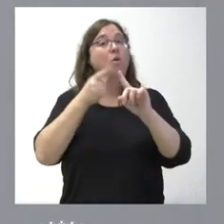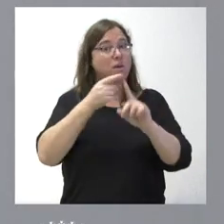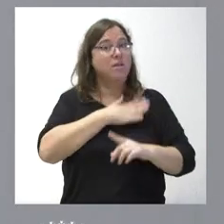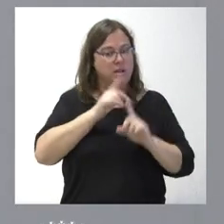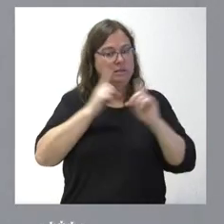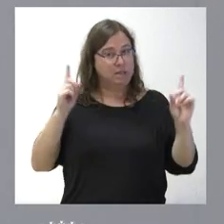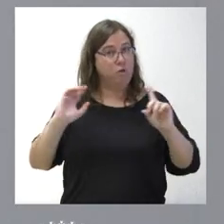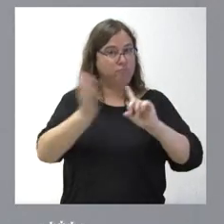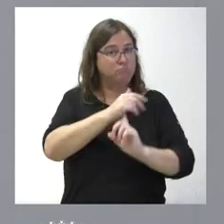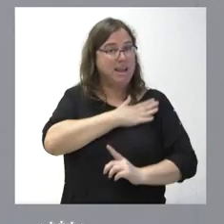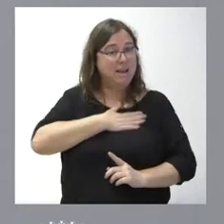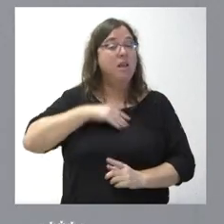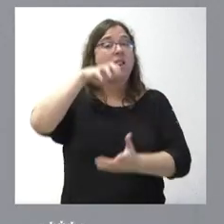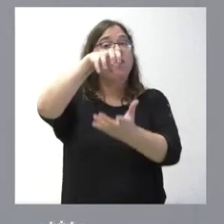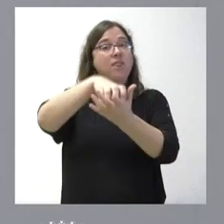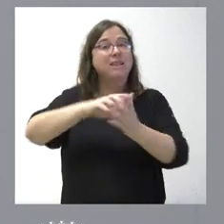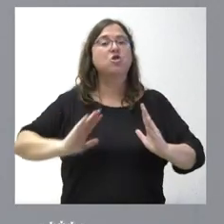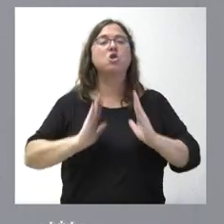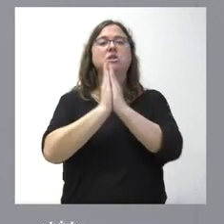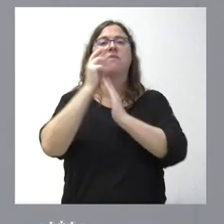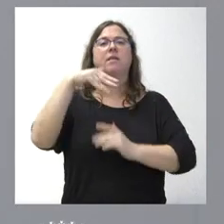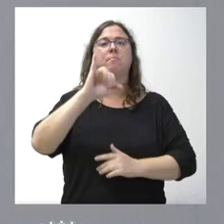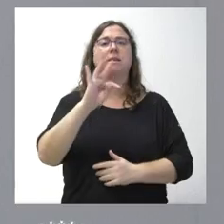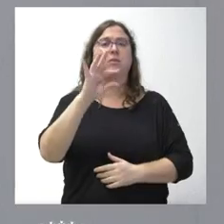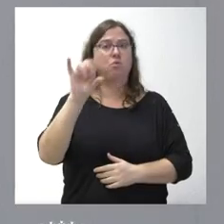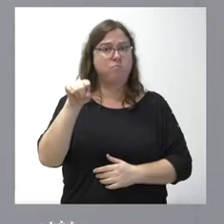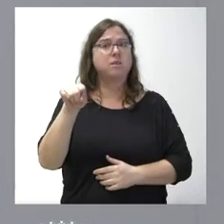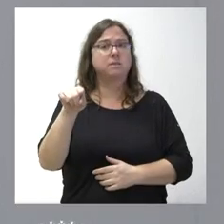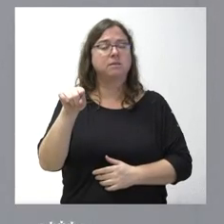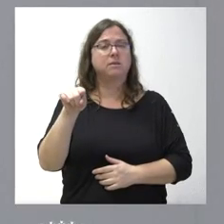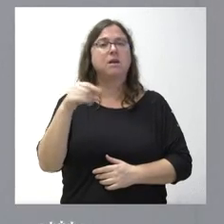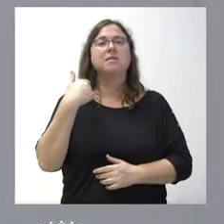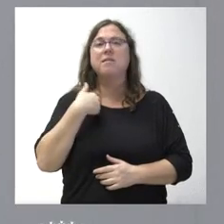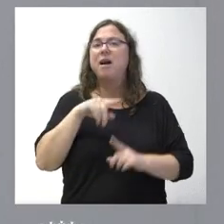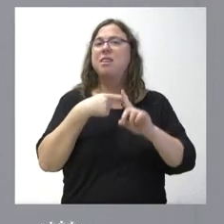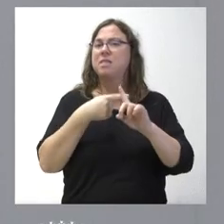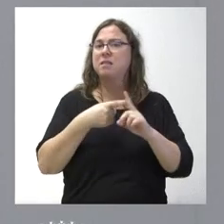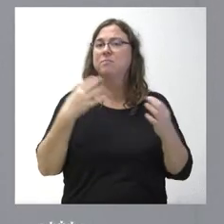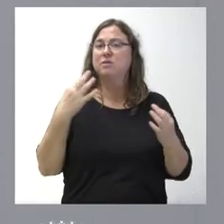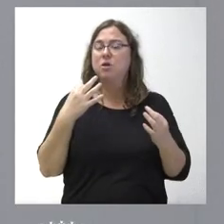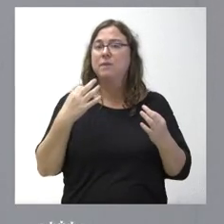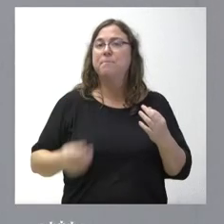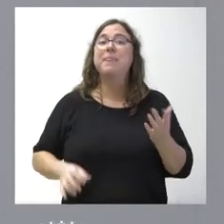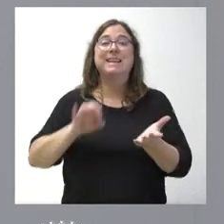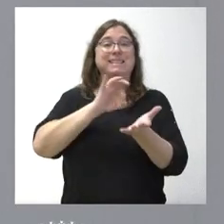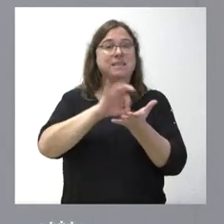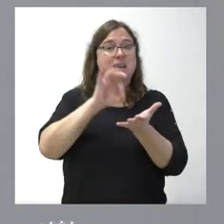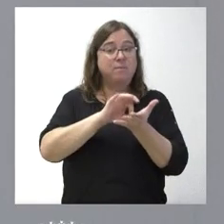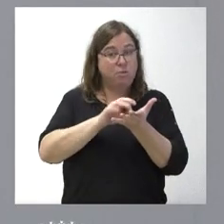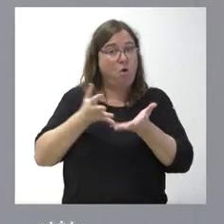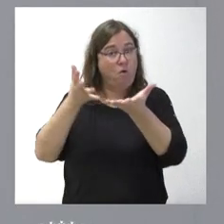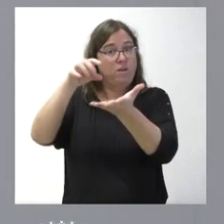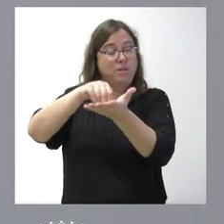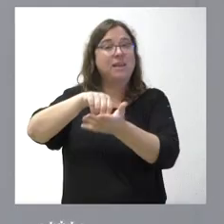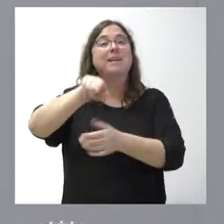legislatura este centro de salud en Santa Marta de tormes que tiene además de una prestación de servicios para este municipio para